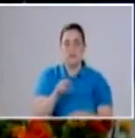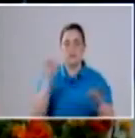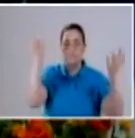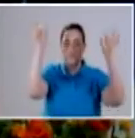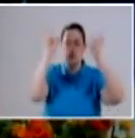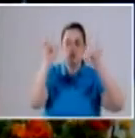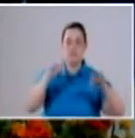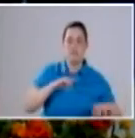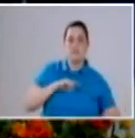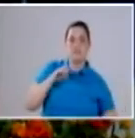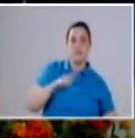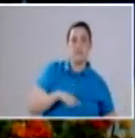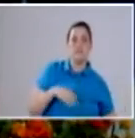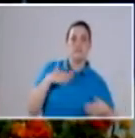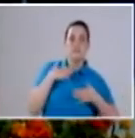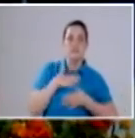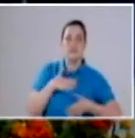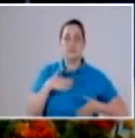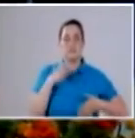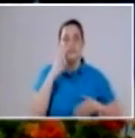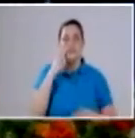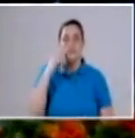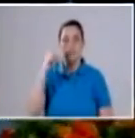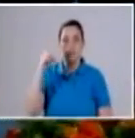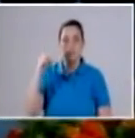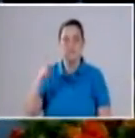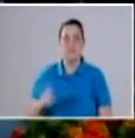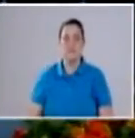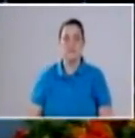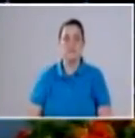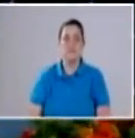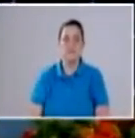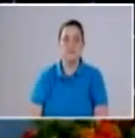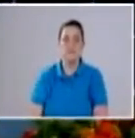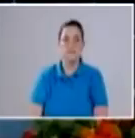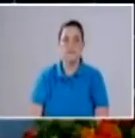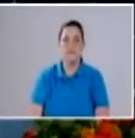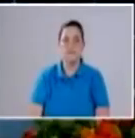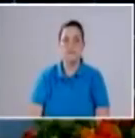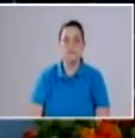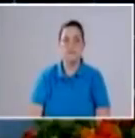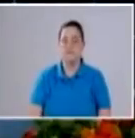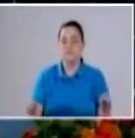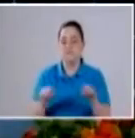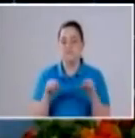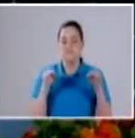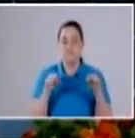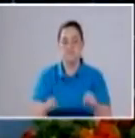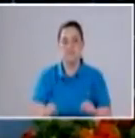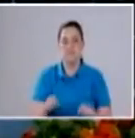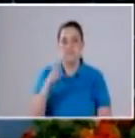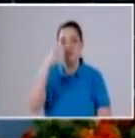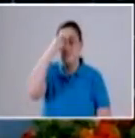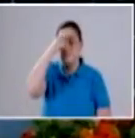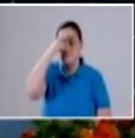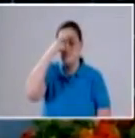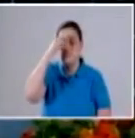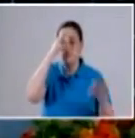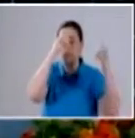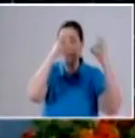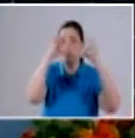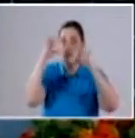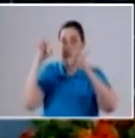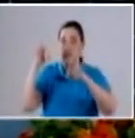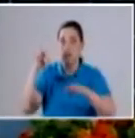Señor. Claro. Y pero mira, sinceramente nadie puede predicar en el chance si